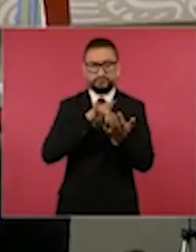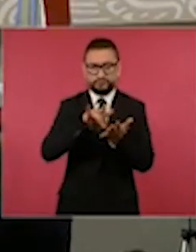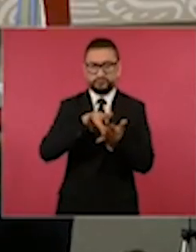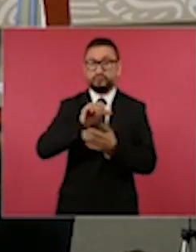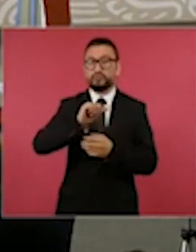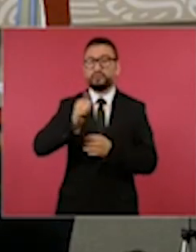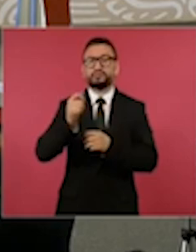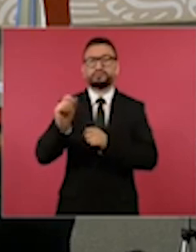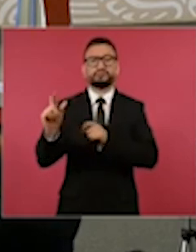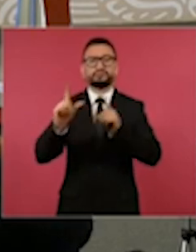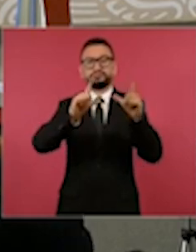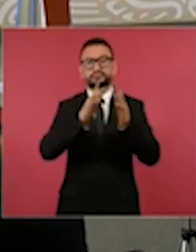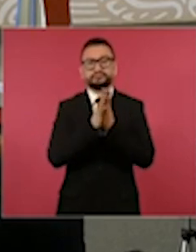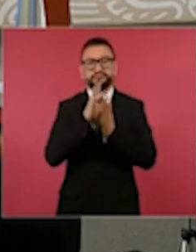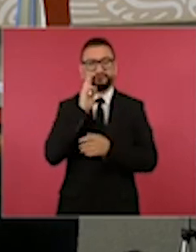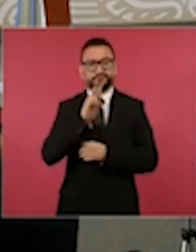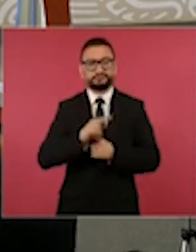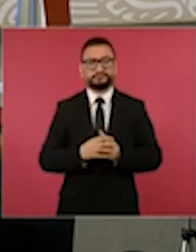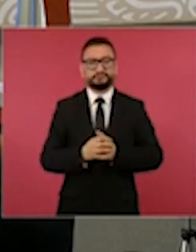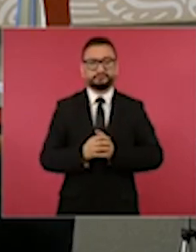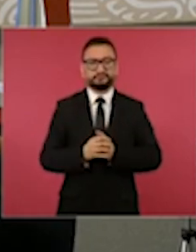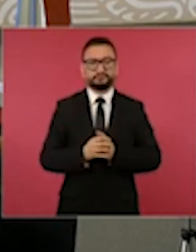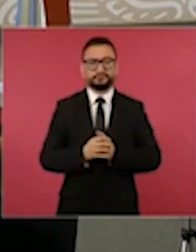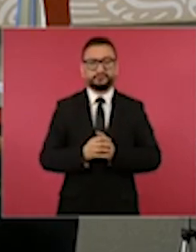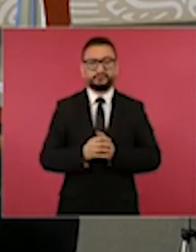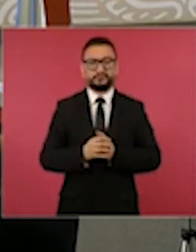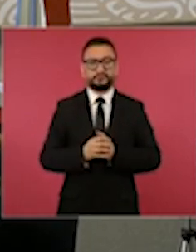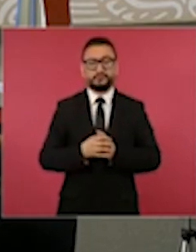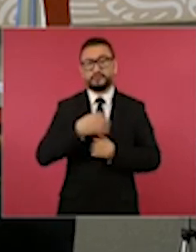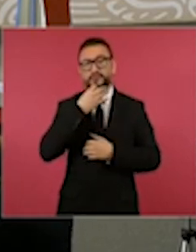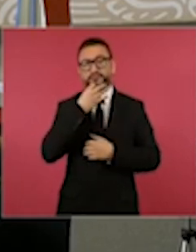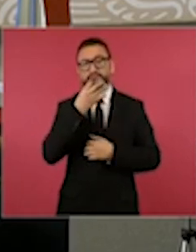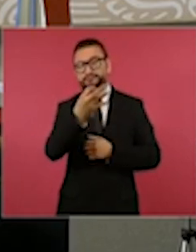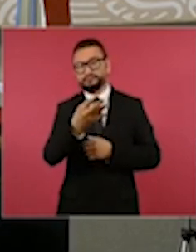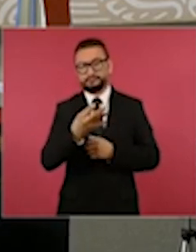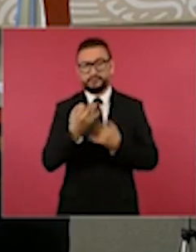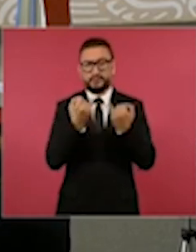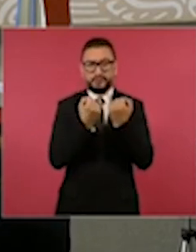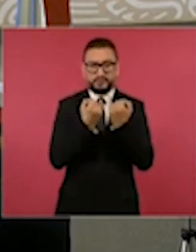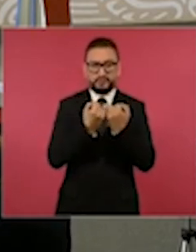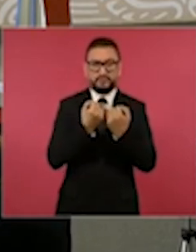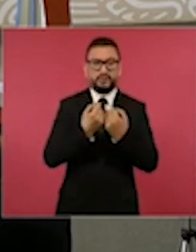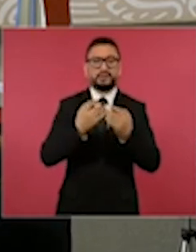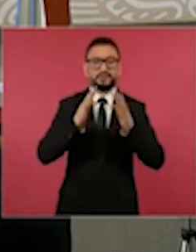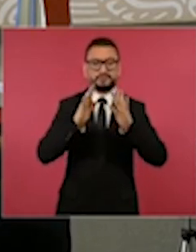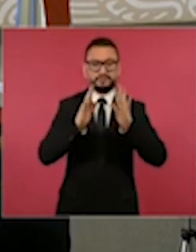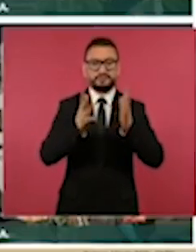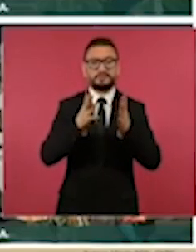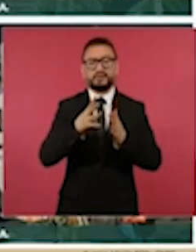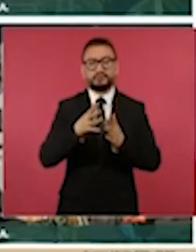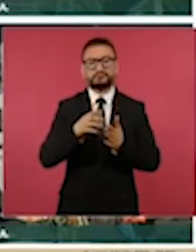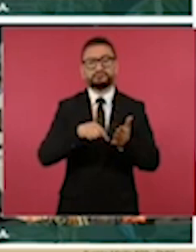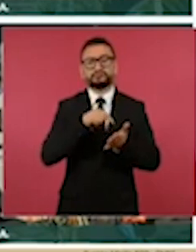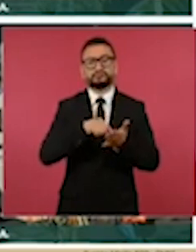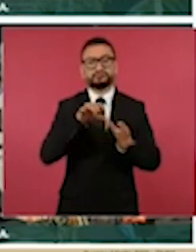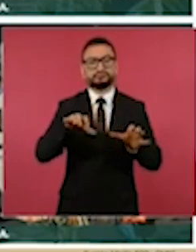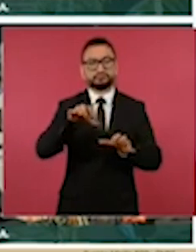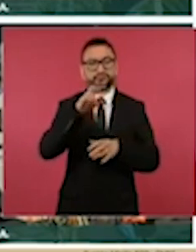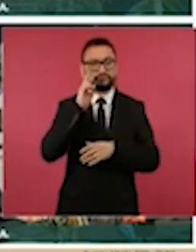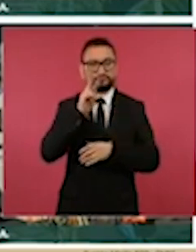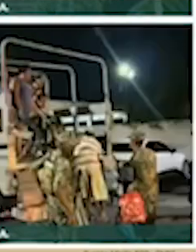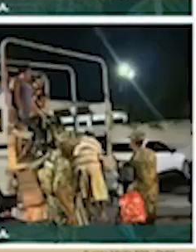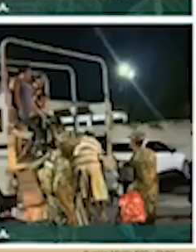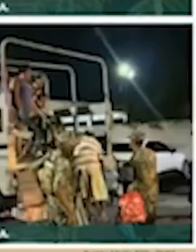comenzaron la evacuación de localidades de alto riesgo. Informa a ustedes que se han evacuado parcialmente en